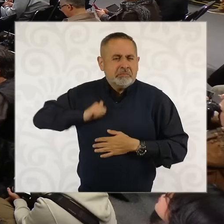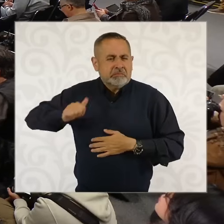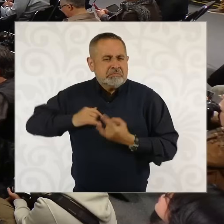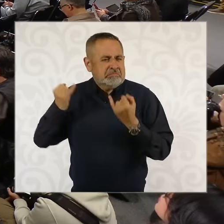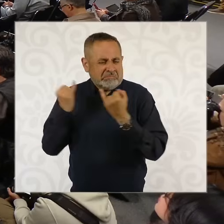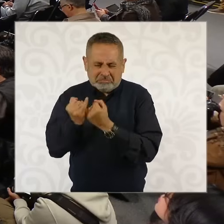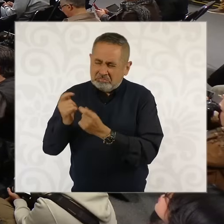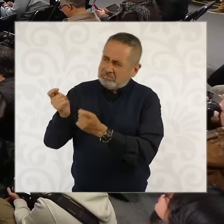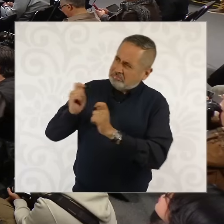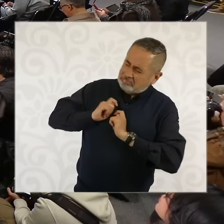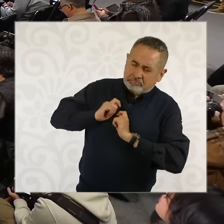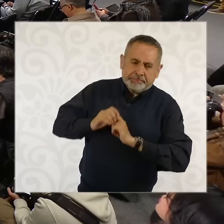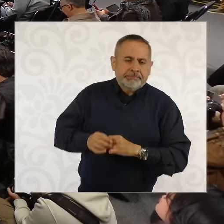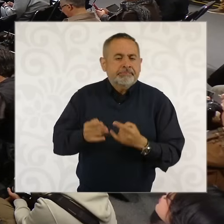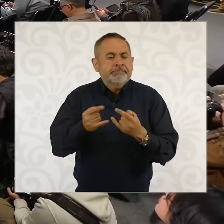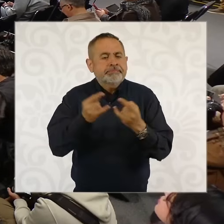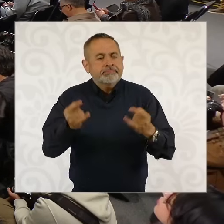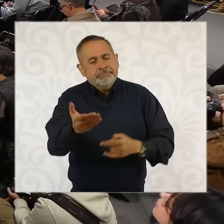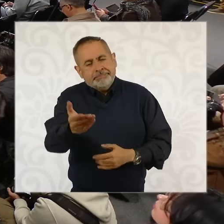historia.